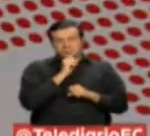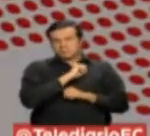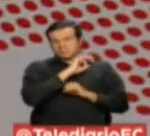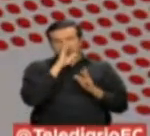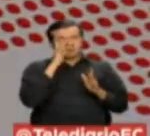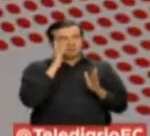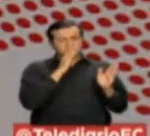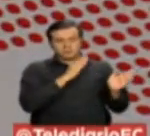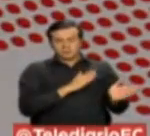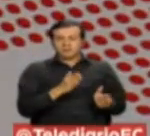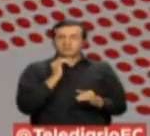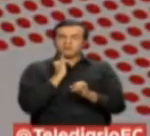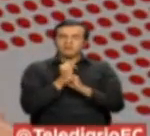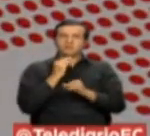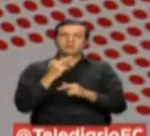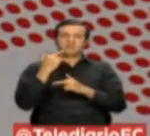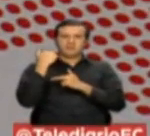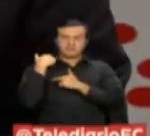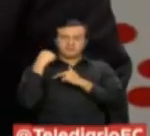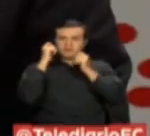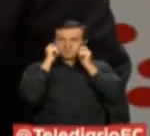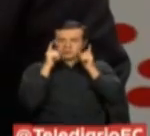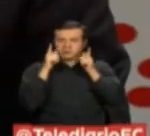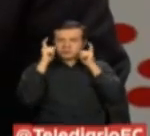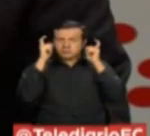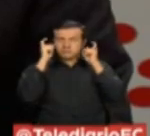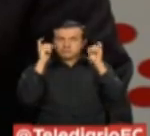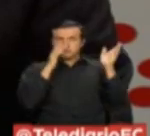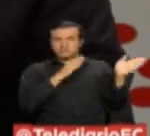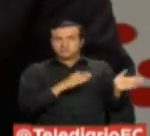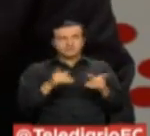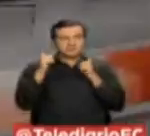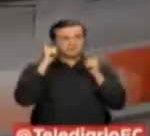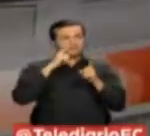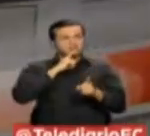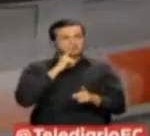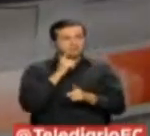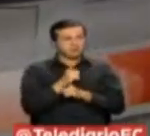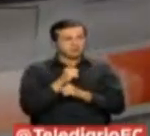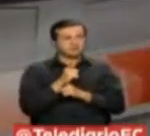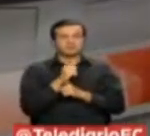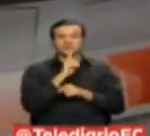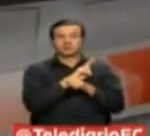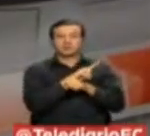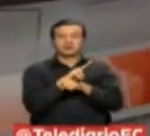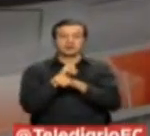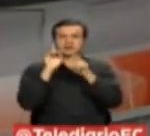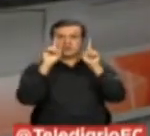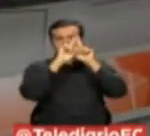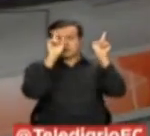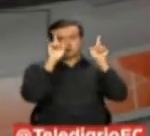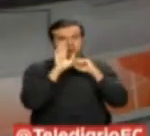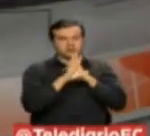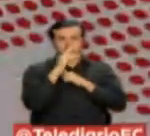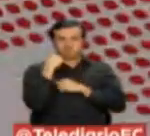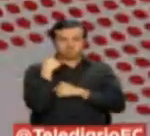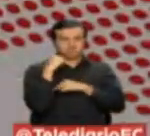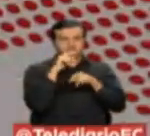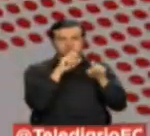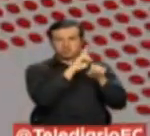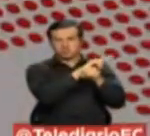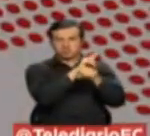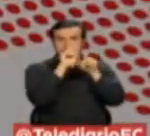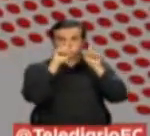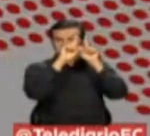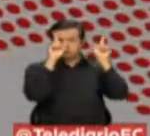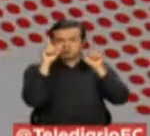presencia física. ¿Cuál es el organismo llamado a mantener ese control, un control directo? Directamente a la superintendencia de compañías. Directamente a la superintendencia de